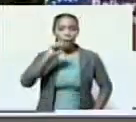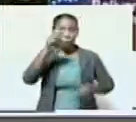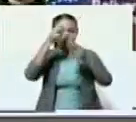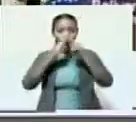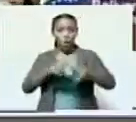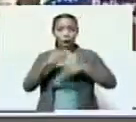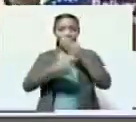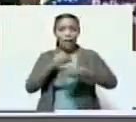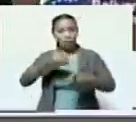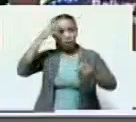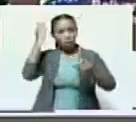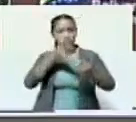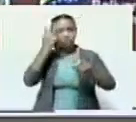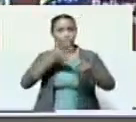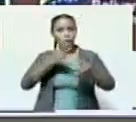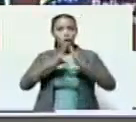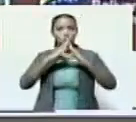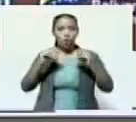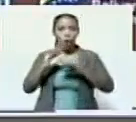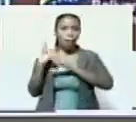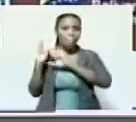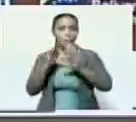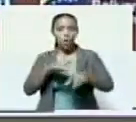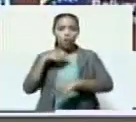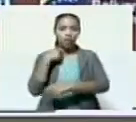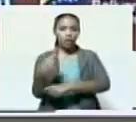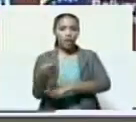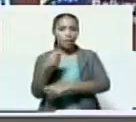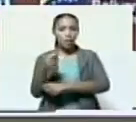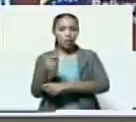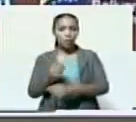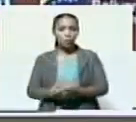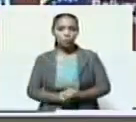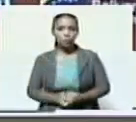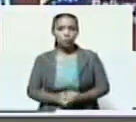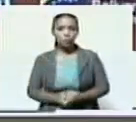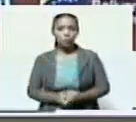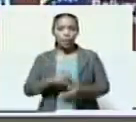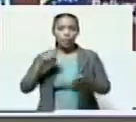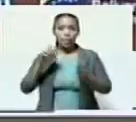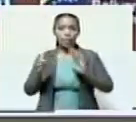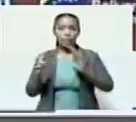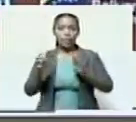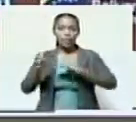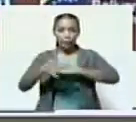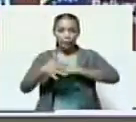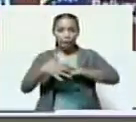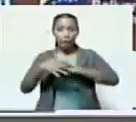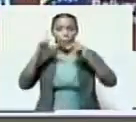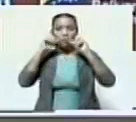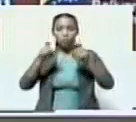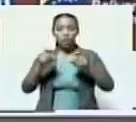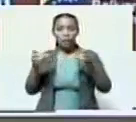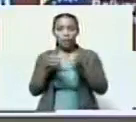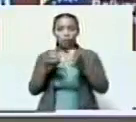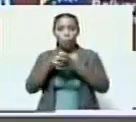cosas que han instrumentado con todo el apoyo financiero, técnico, profesional del Comando Sur.